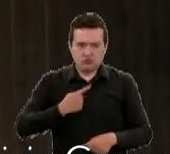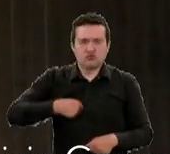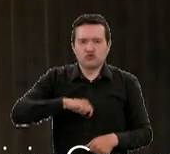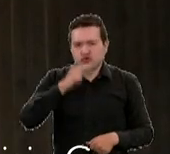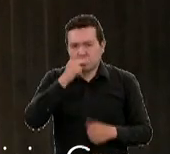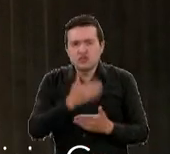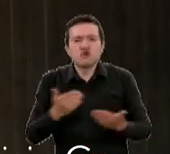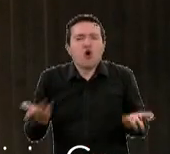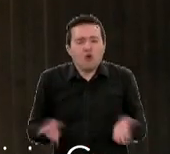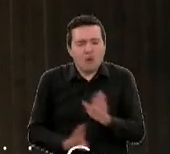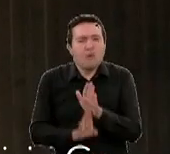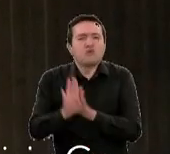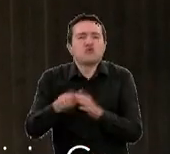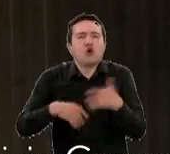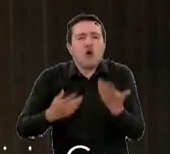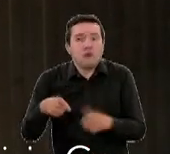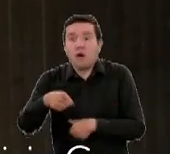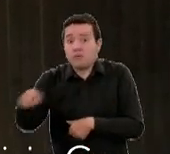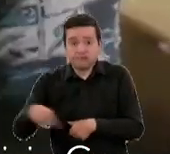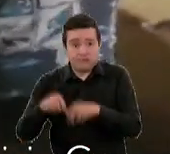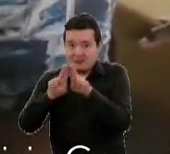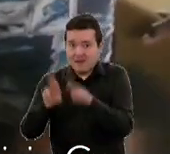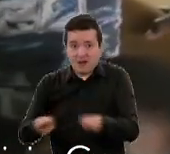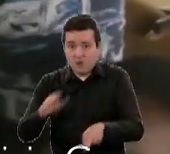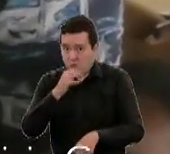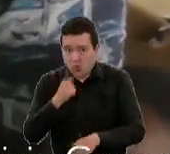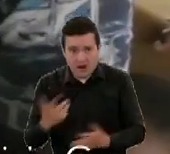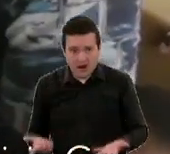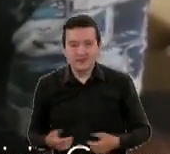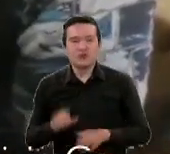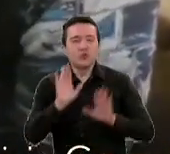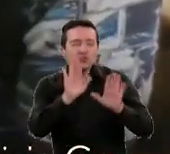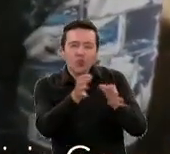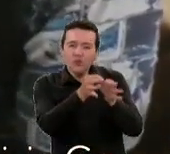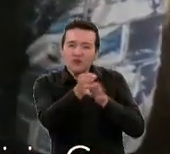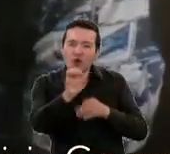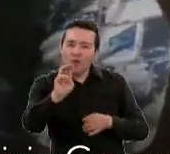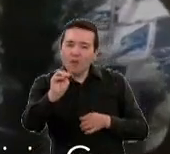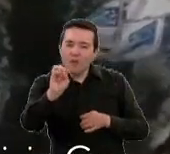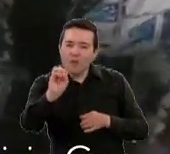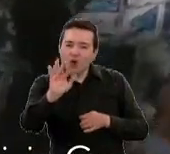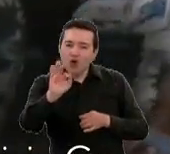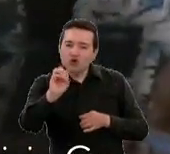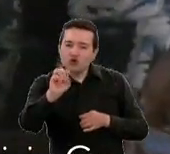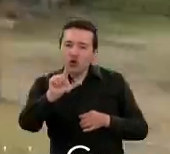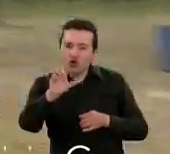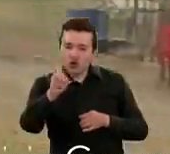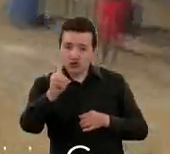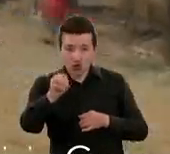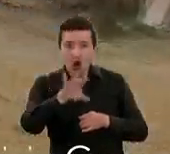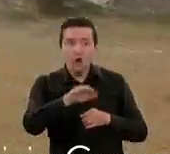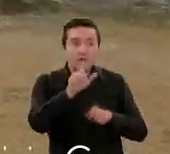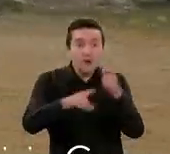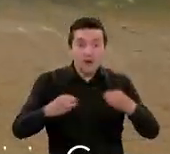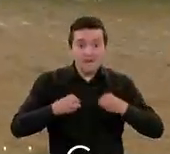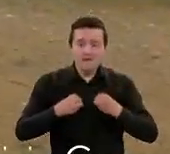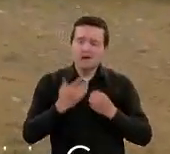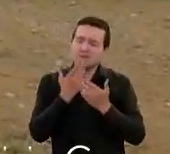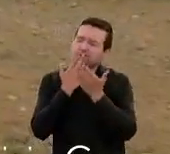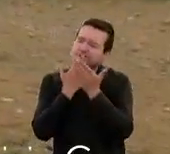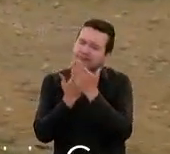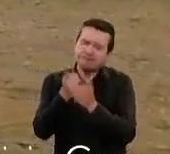niños, no hay la sala de internet que necesitamos. En Motoldó, sus habitantes están agradecidos con el único profesor que hasta